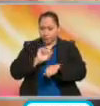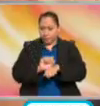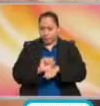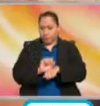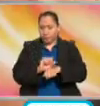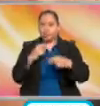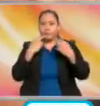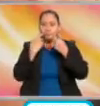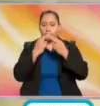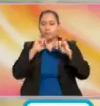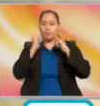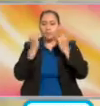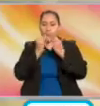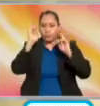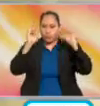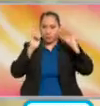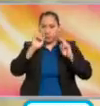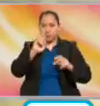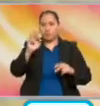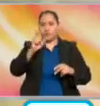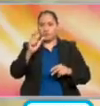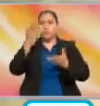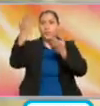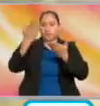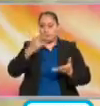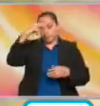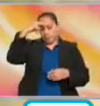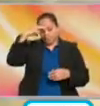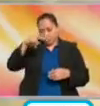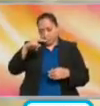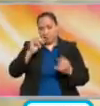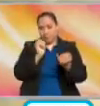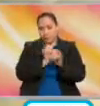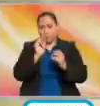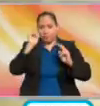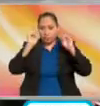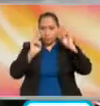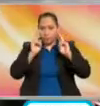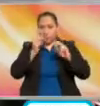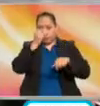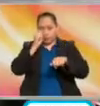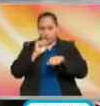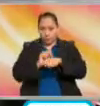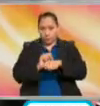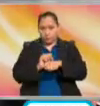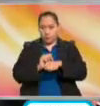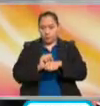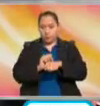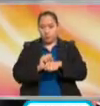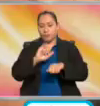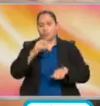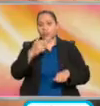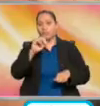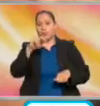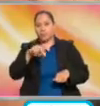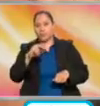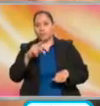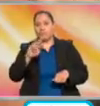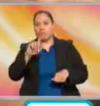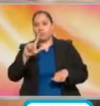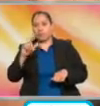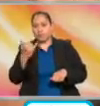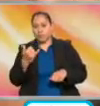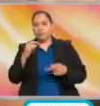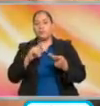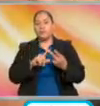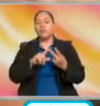habrá una visita de Rex Tillerson a México y también una visita del secretario del Interior, que es John Kelly, con